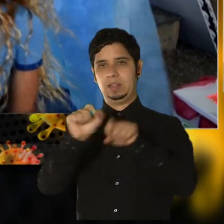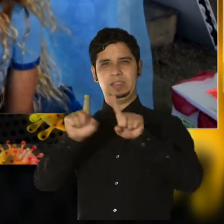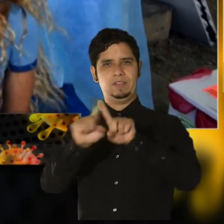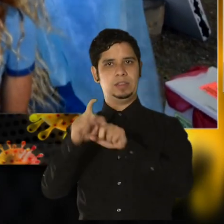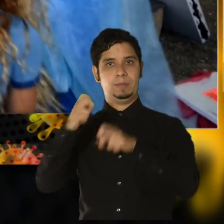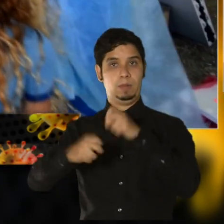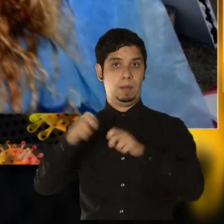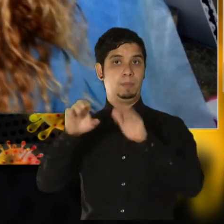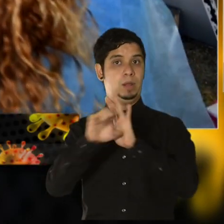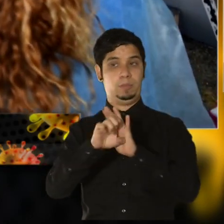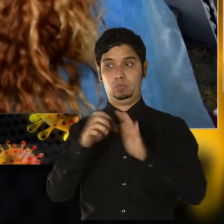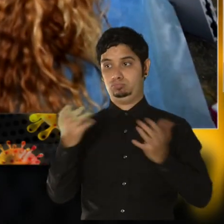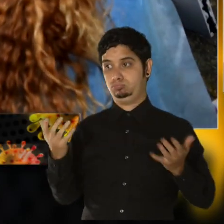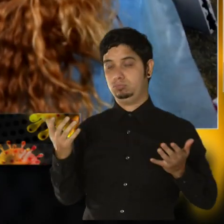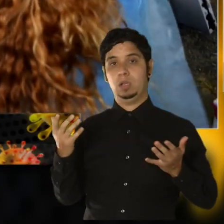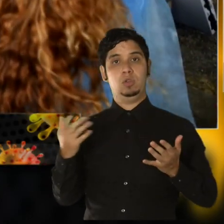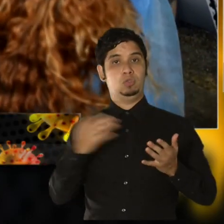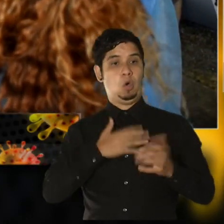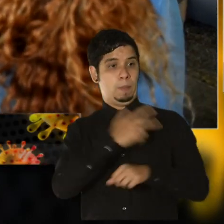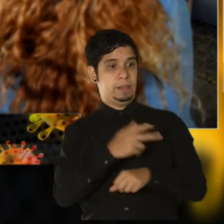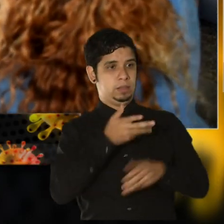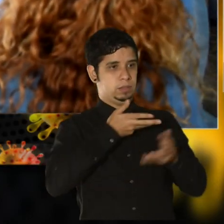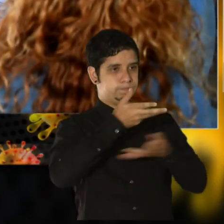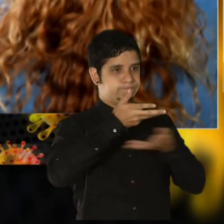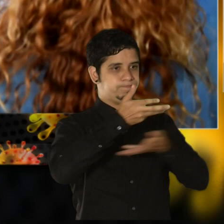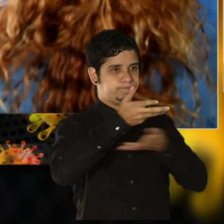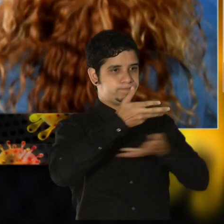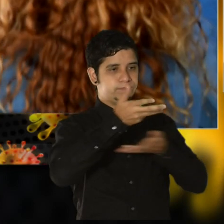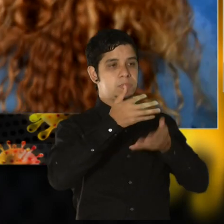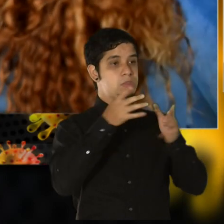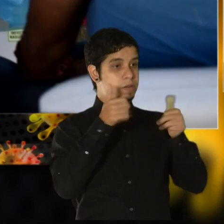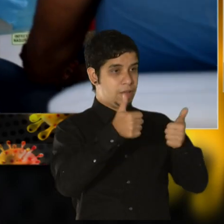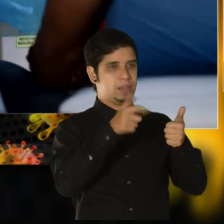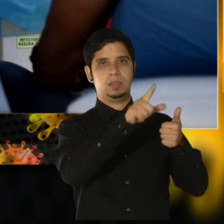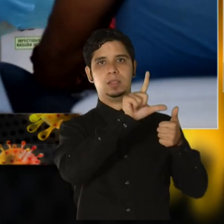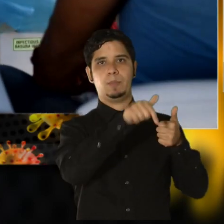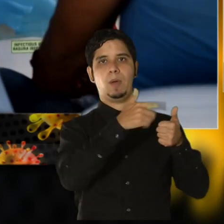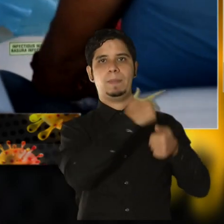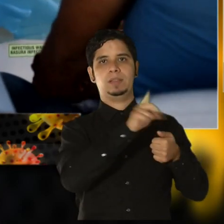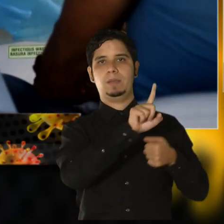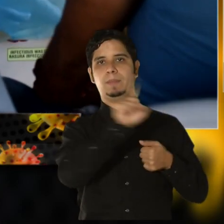yo trabajar con un participante si cuando llega a la casa los problemas